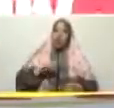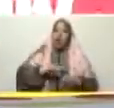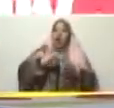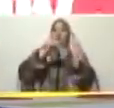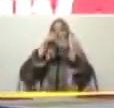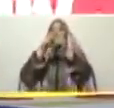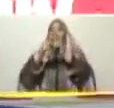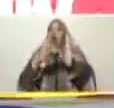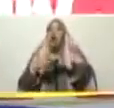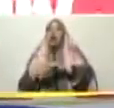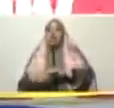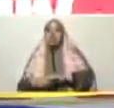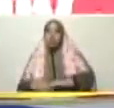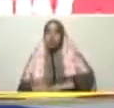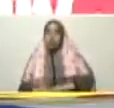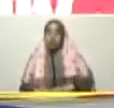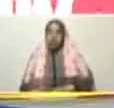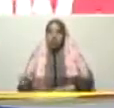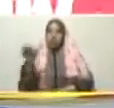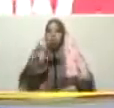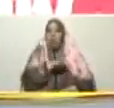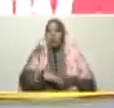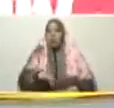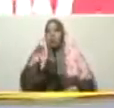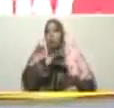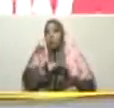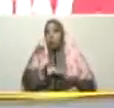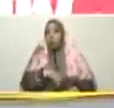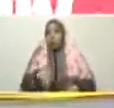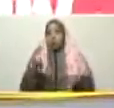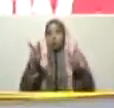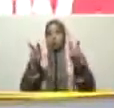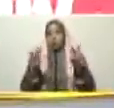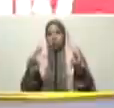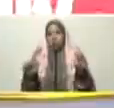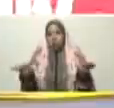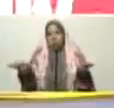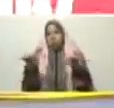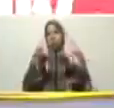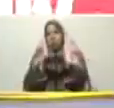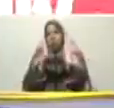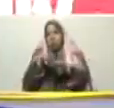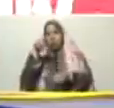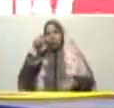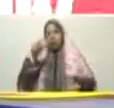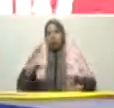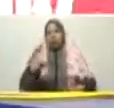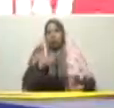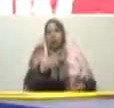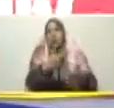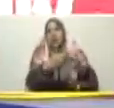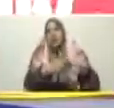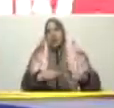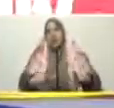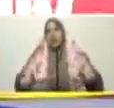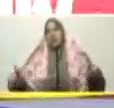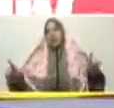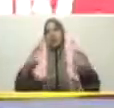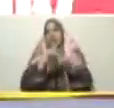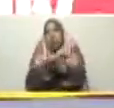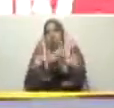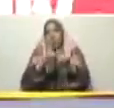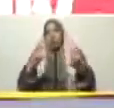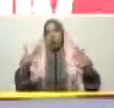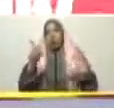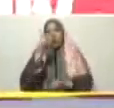hacia el socialismo la nueva sociedad de iguales democrática libre de hombre y mujer